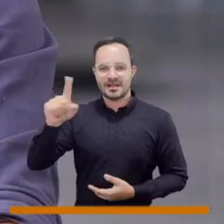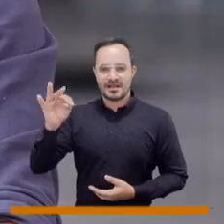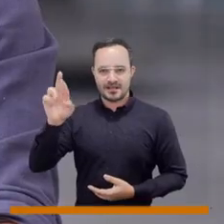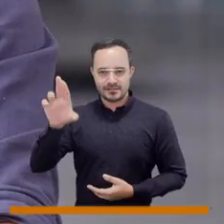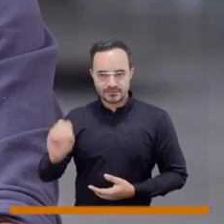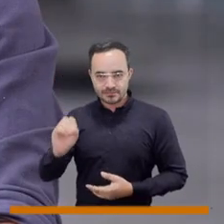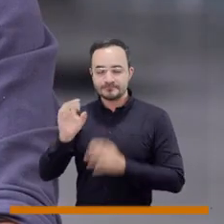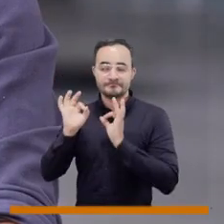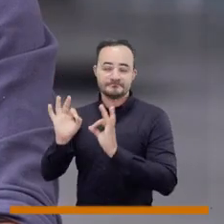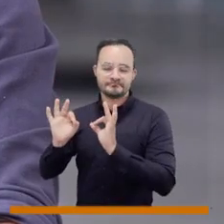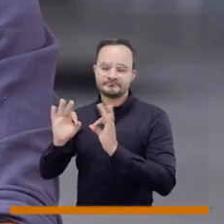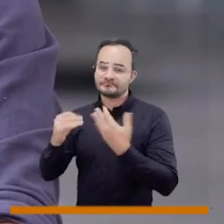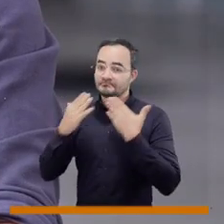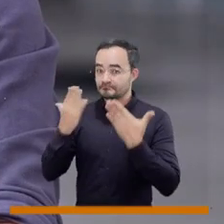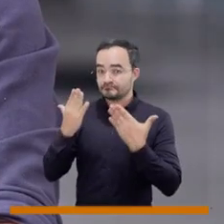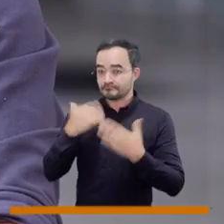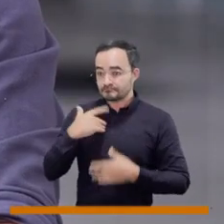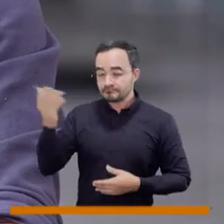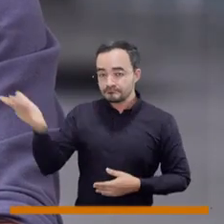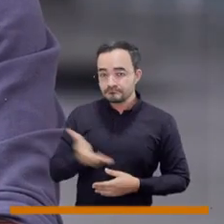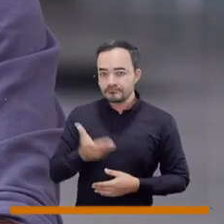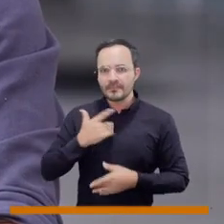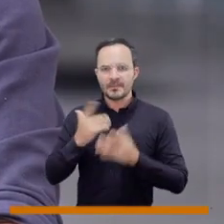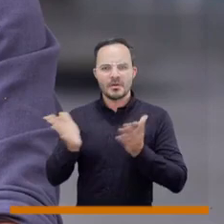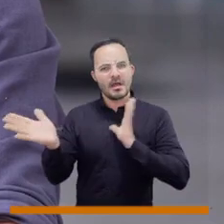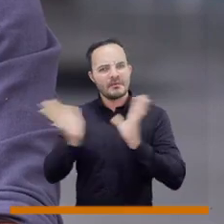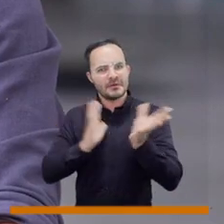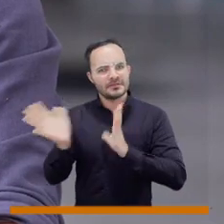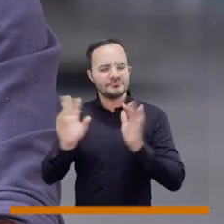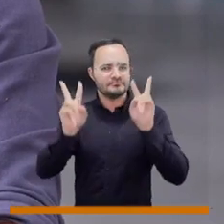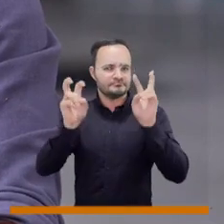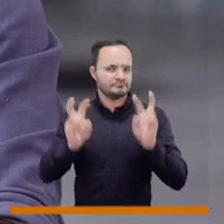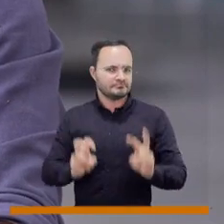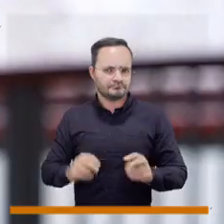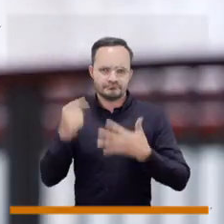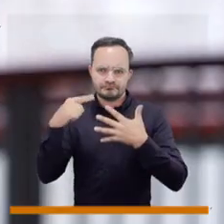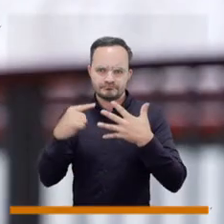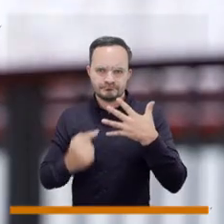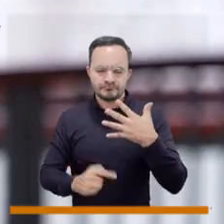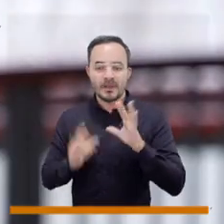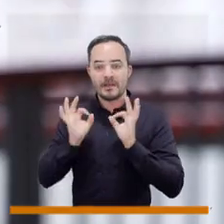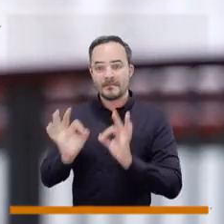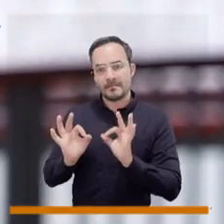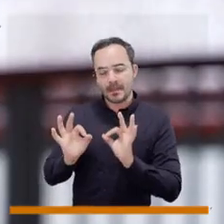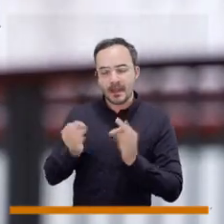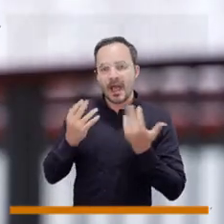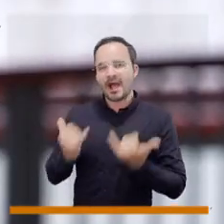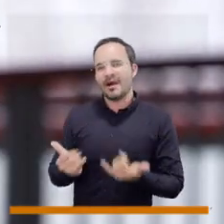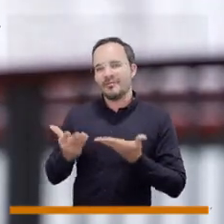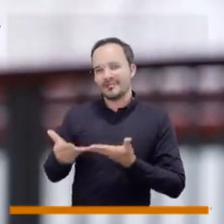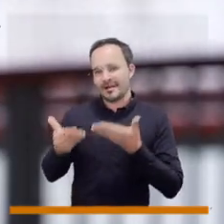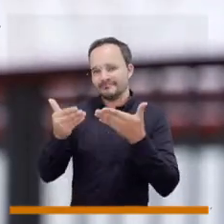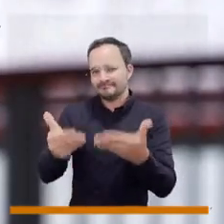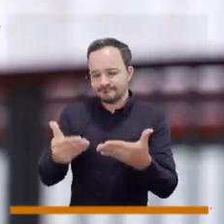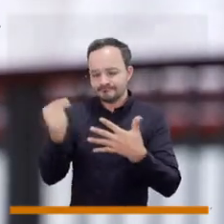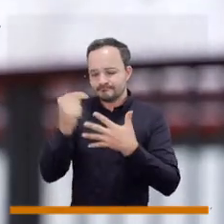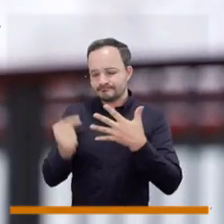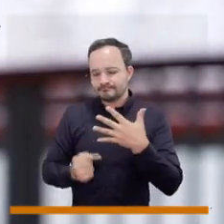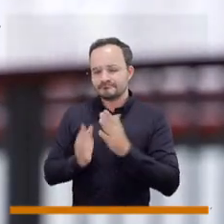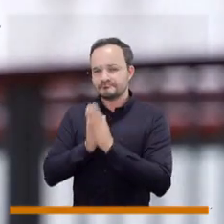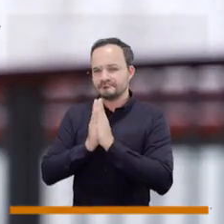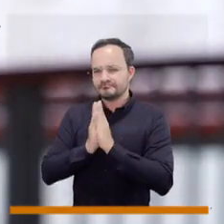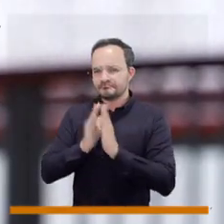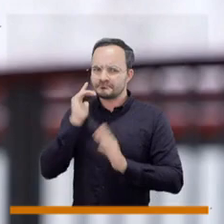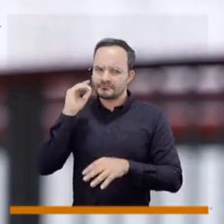Hernández Castro. Y bueno, concejal, hemos venido hablando de muchos temas y también llega el momento de avanzar en esta conversación. Hablemos de